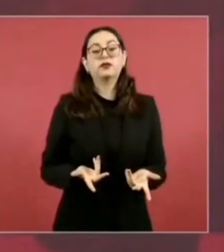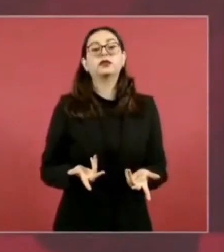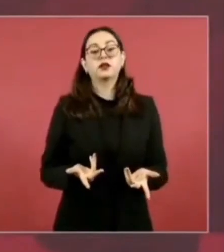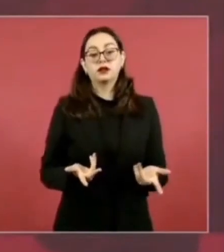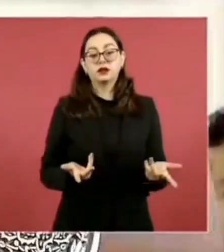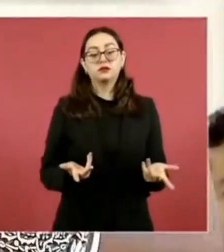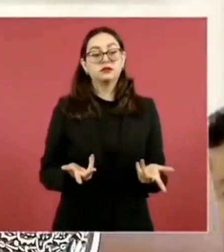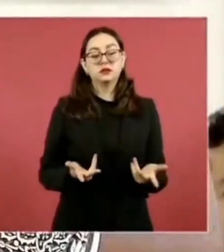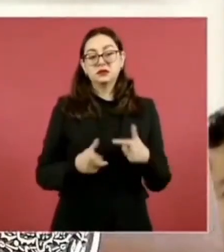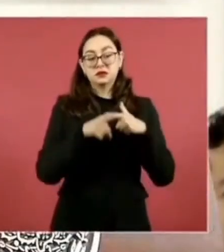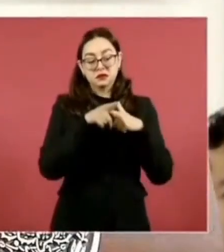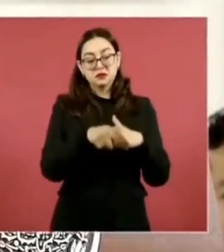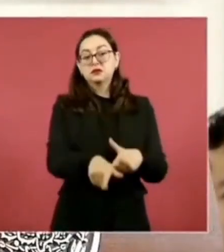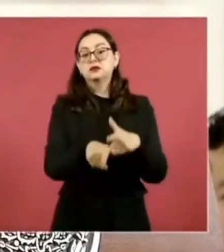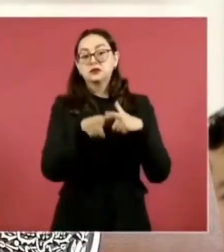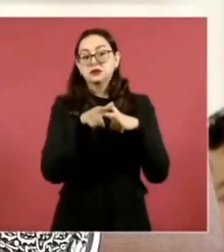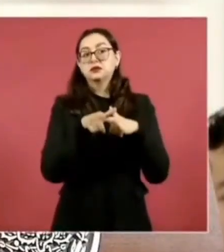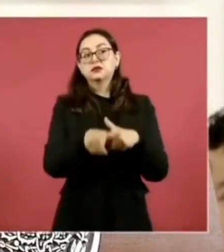existiendo